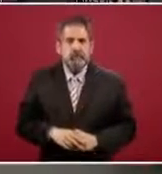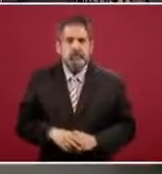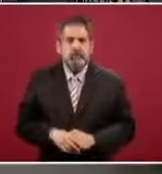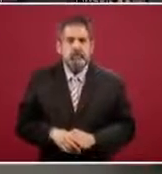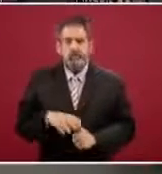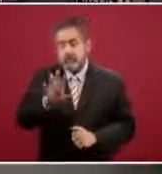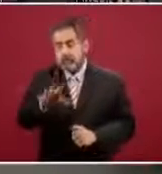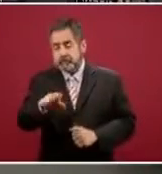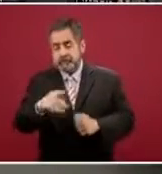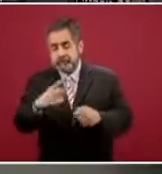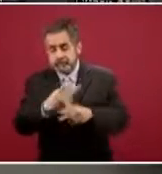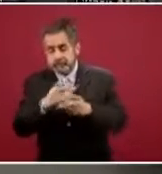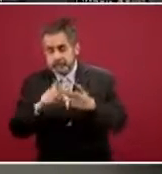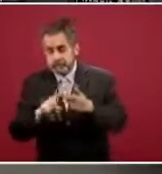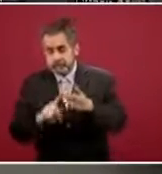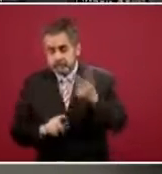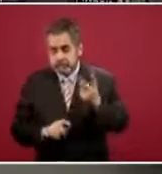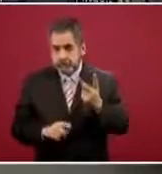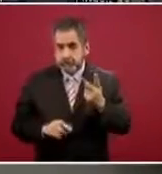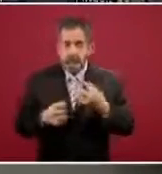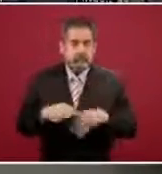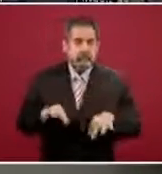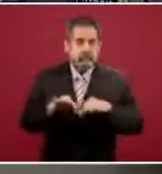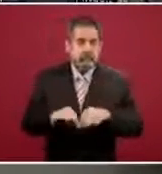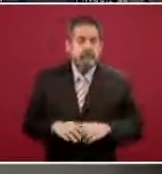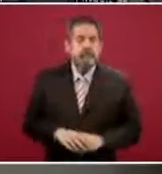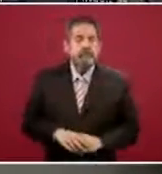sobre la segunda cosa es muy importante